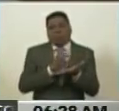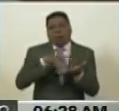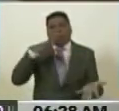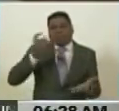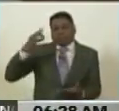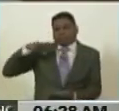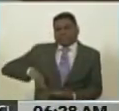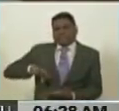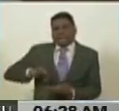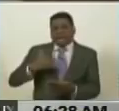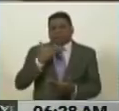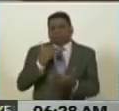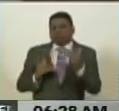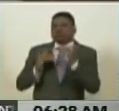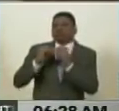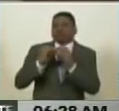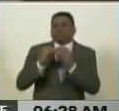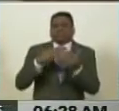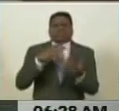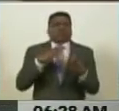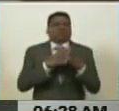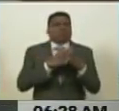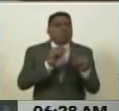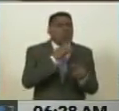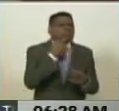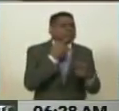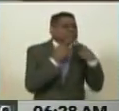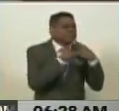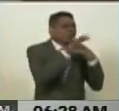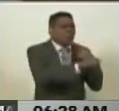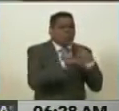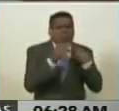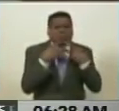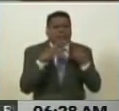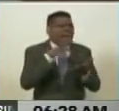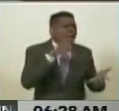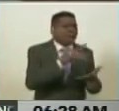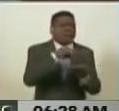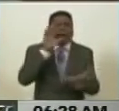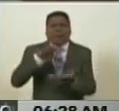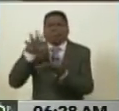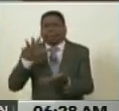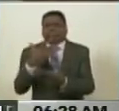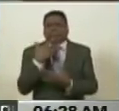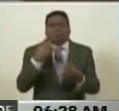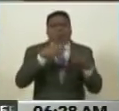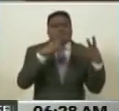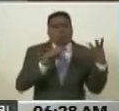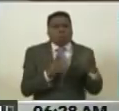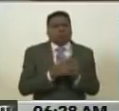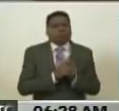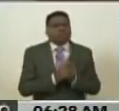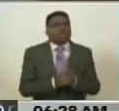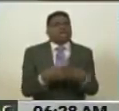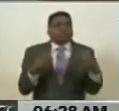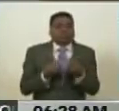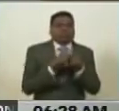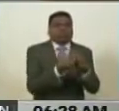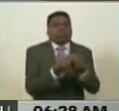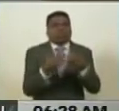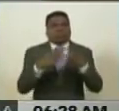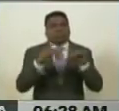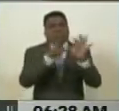exageraciones, unos precios absolutamente exagerados. Eh eh es decir, pareciera que la medida del del aumento salarial debía acompañarse con